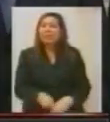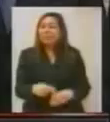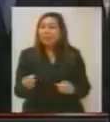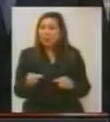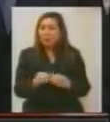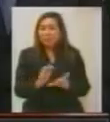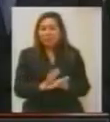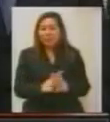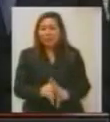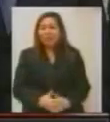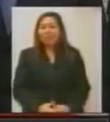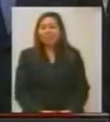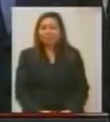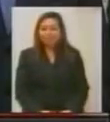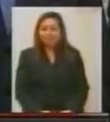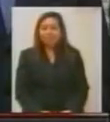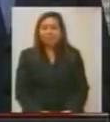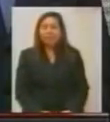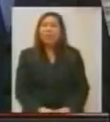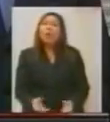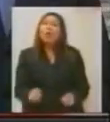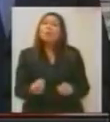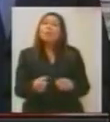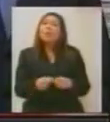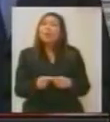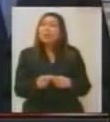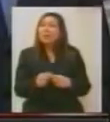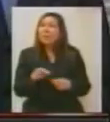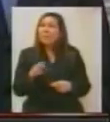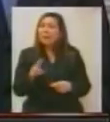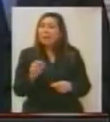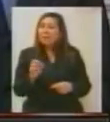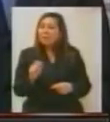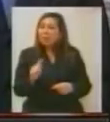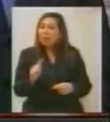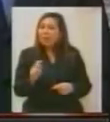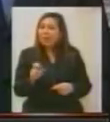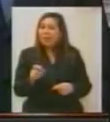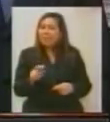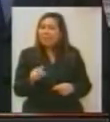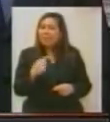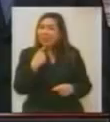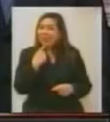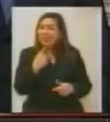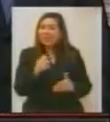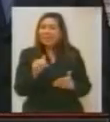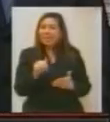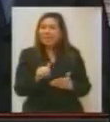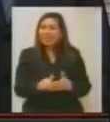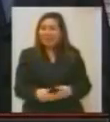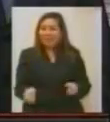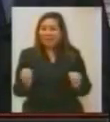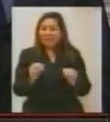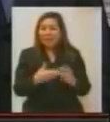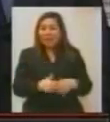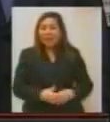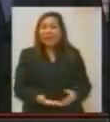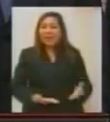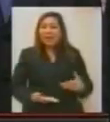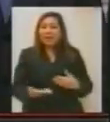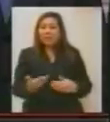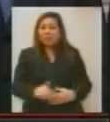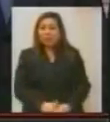de la bancada. Eso es todo. ¿Cómo toma las palabras de la congresista Marisol Espinosa, quien se ha señalado que ha sentido maltratada